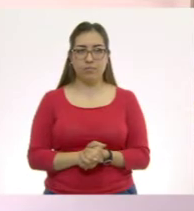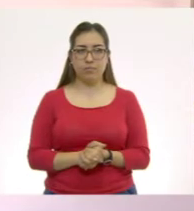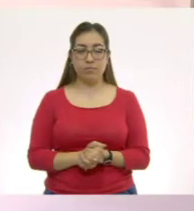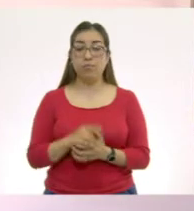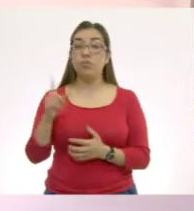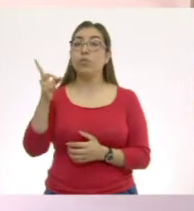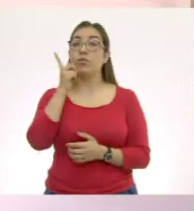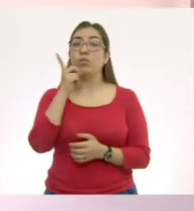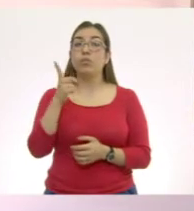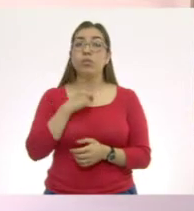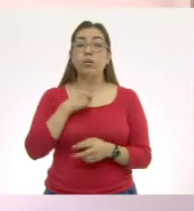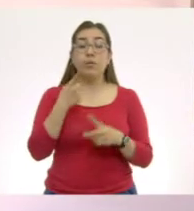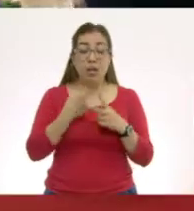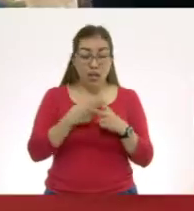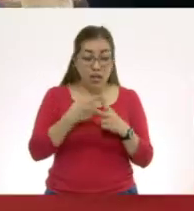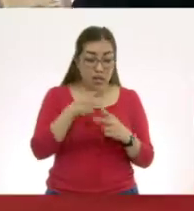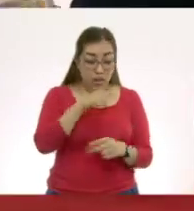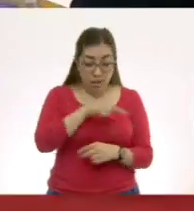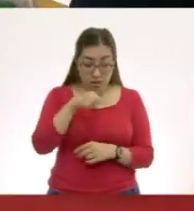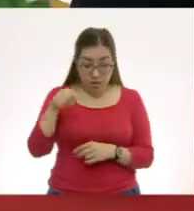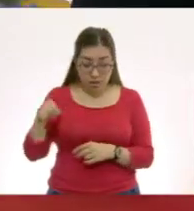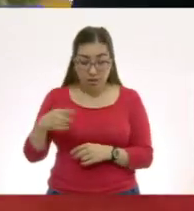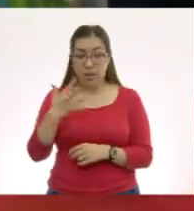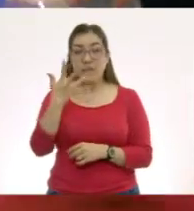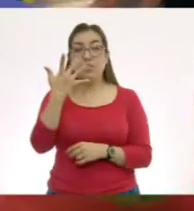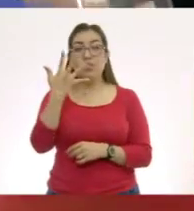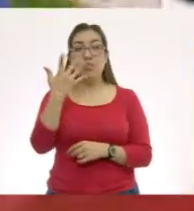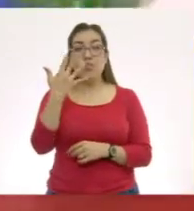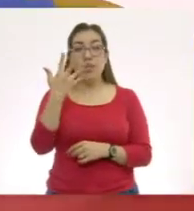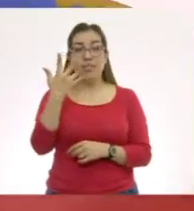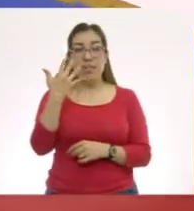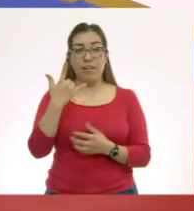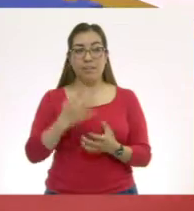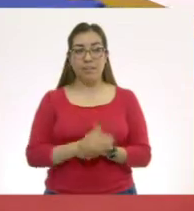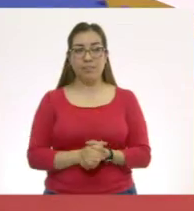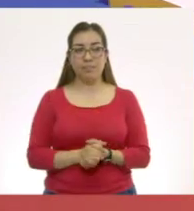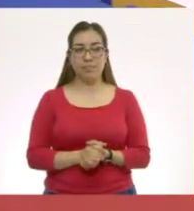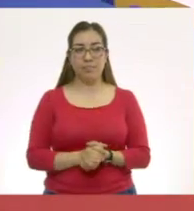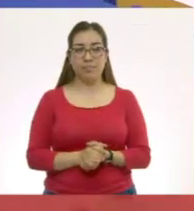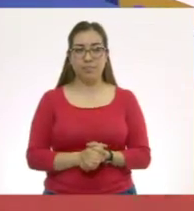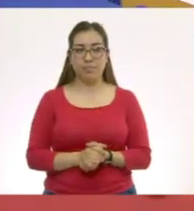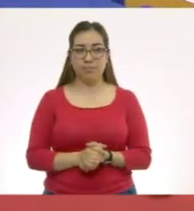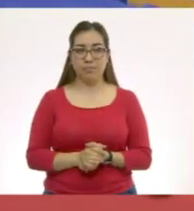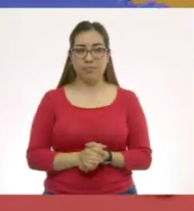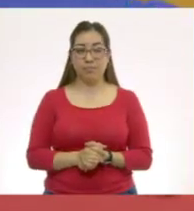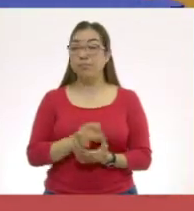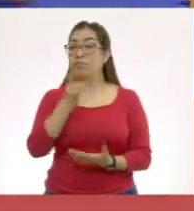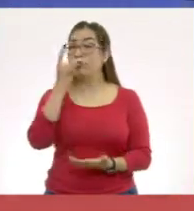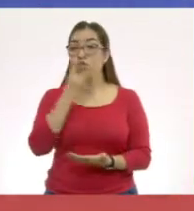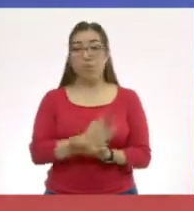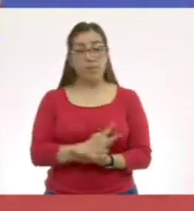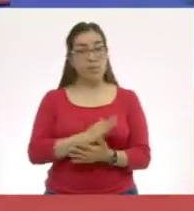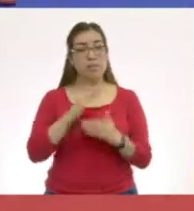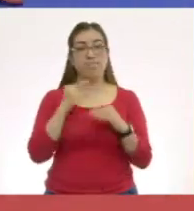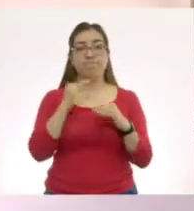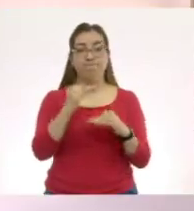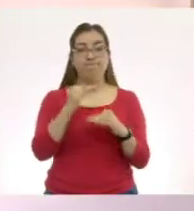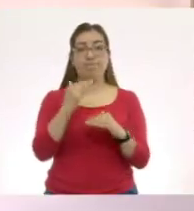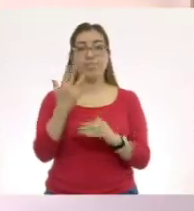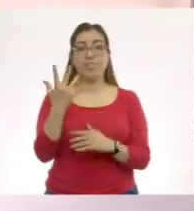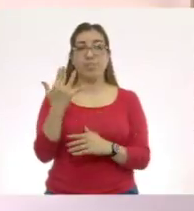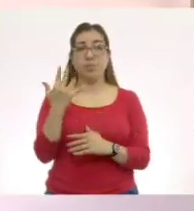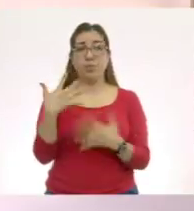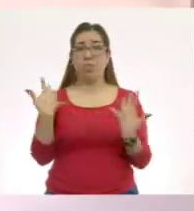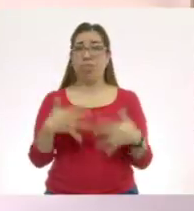contar 50 fichitas? ¿Qué te 50 parece? fichitas. Sí, ¿qué te parece si las cuentas? Muy bien. Vamos a utilizar únicamente 50 fichitas. A ver. Ay,